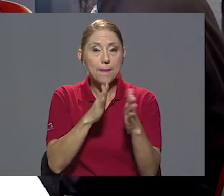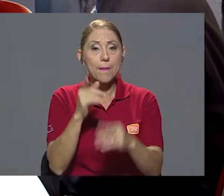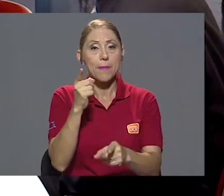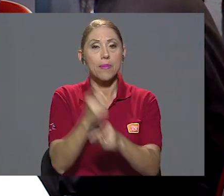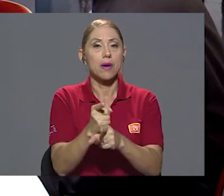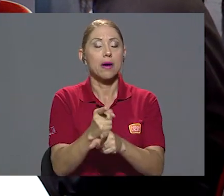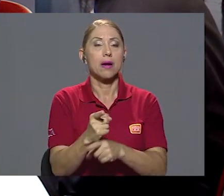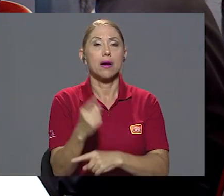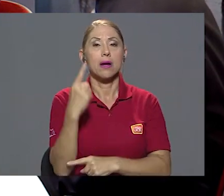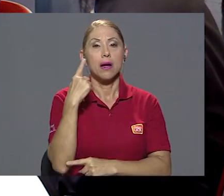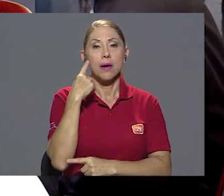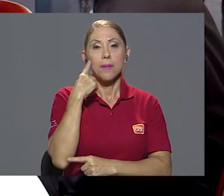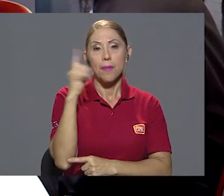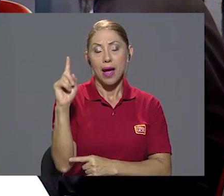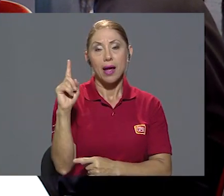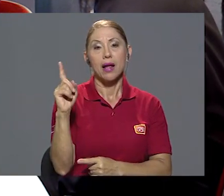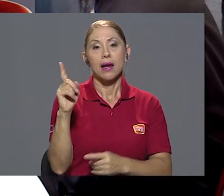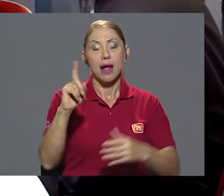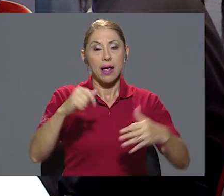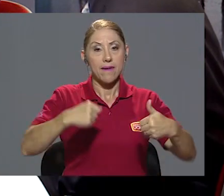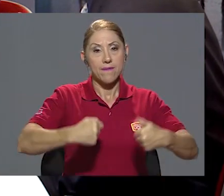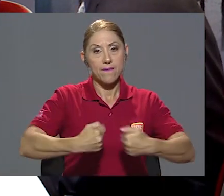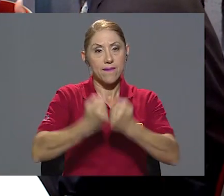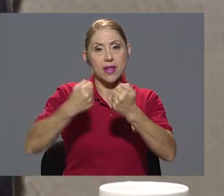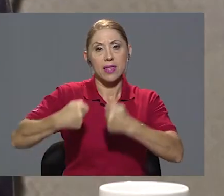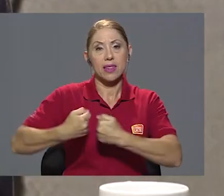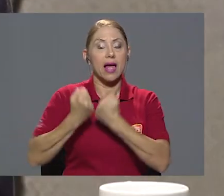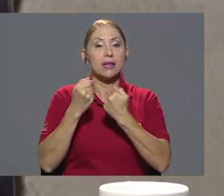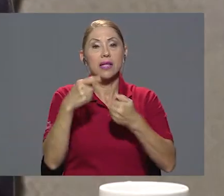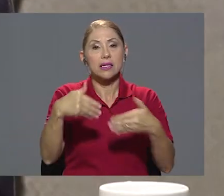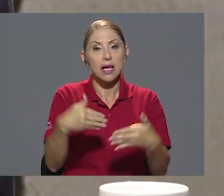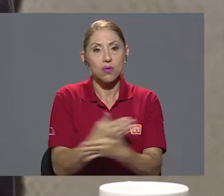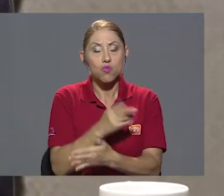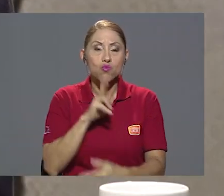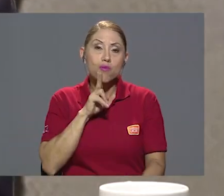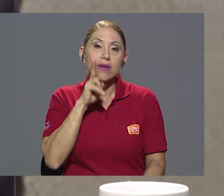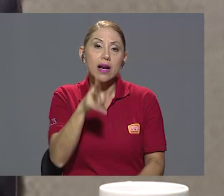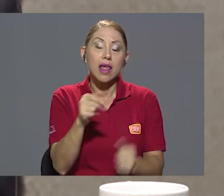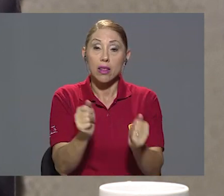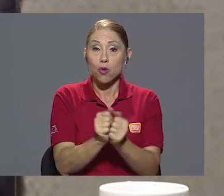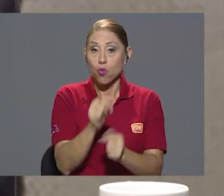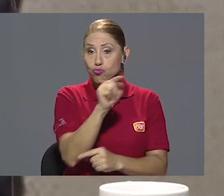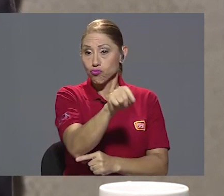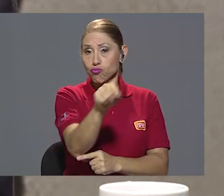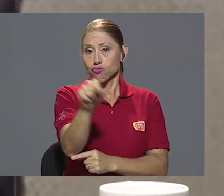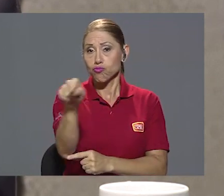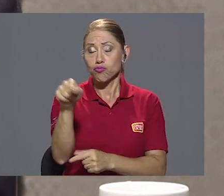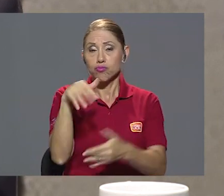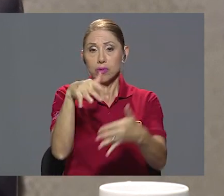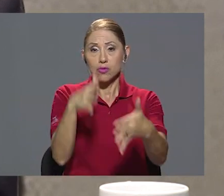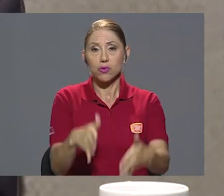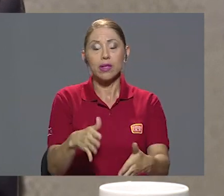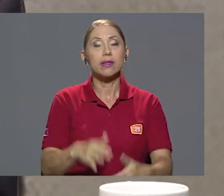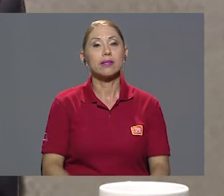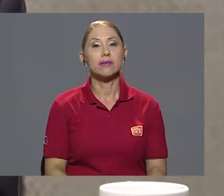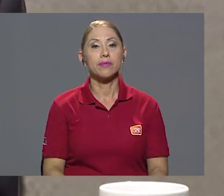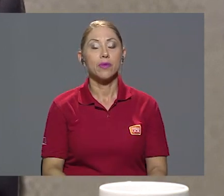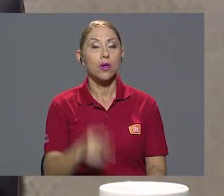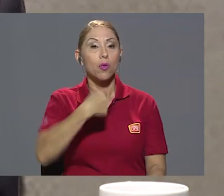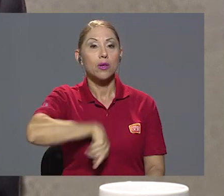preparación adecuada para poder justamente enfrentarse a esa nueva realidad en cuanto a los estudiantes que está